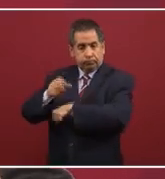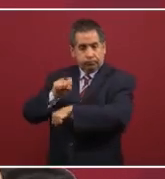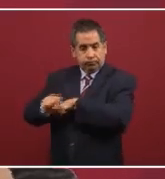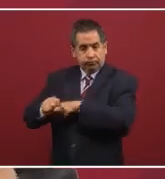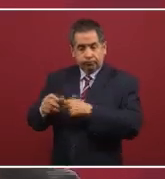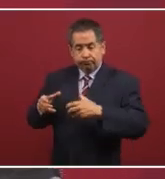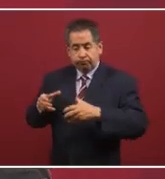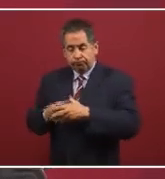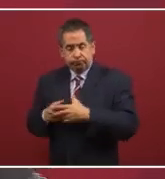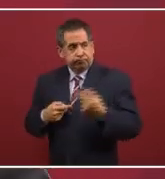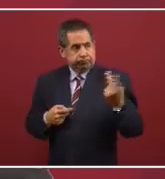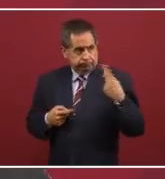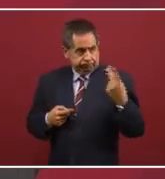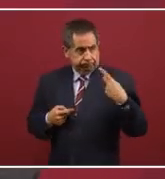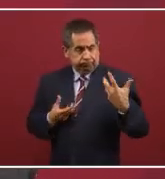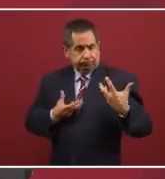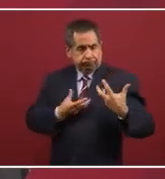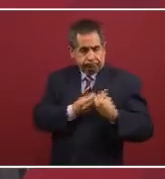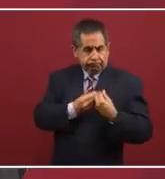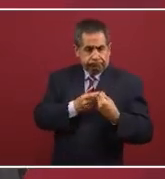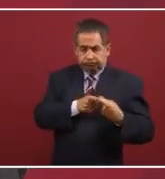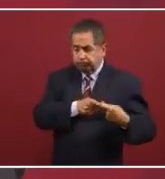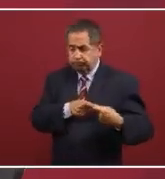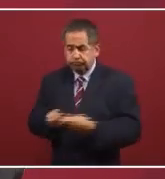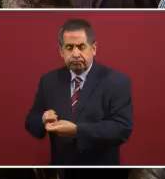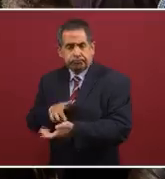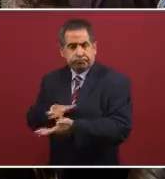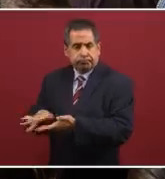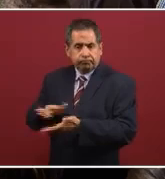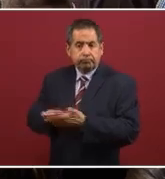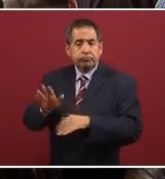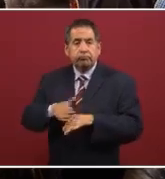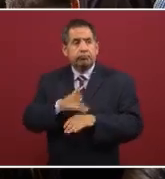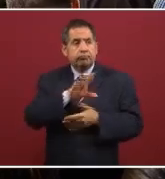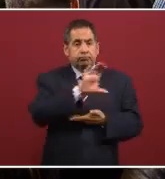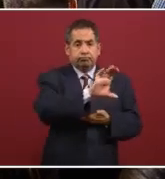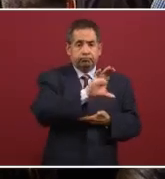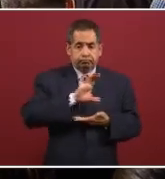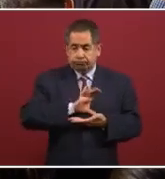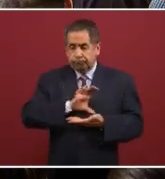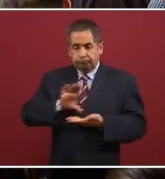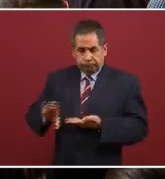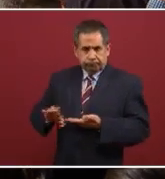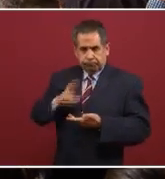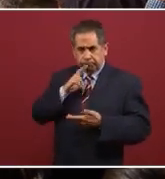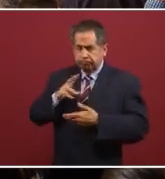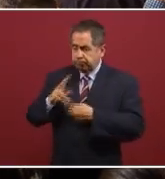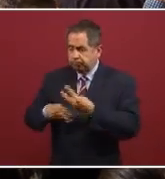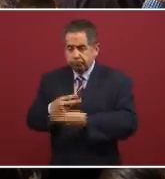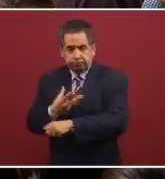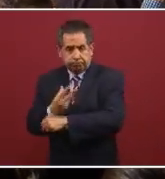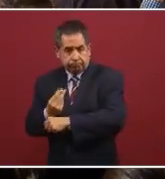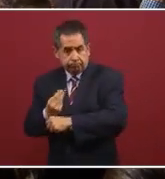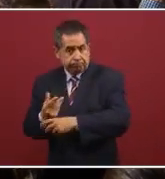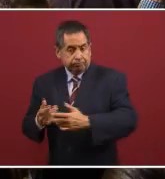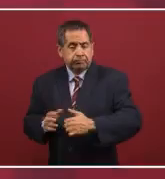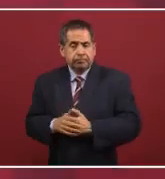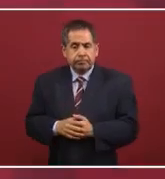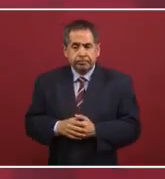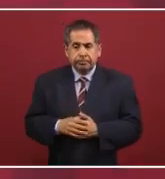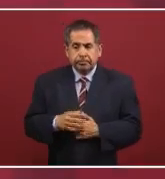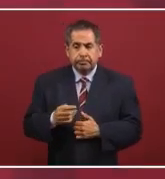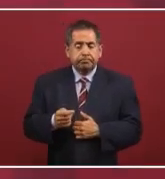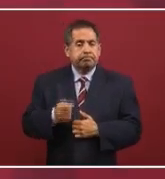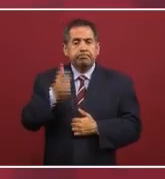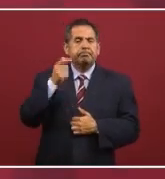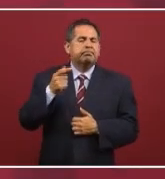e informando que el sur de México iba a recibir una inversión muy relevante. El primer acto de política exterior fue